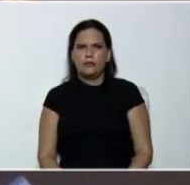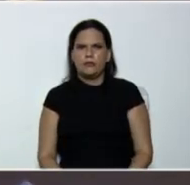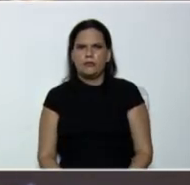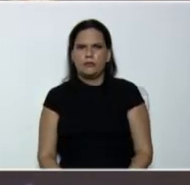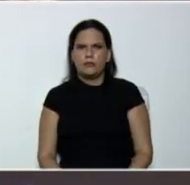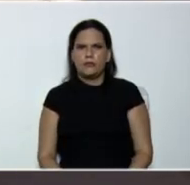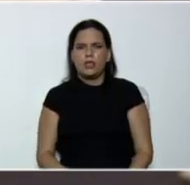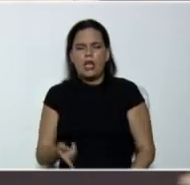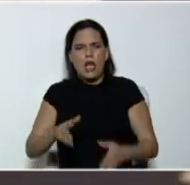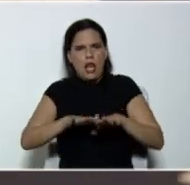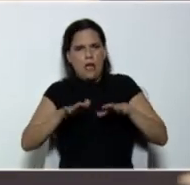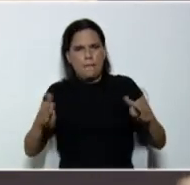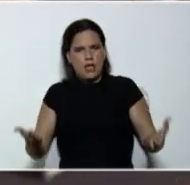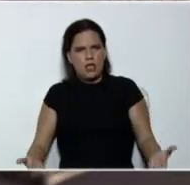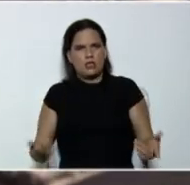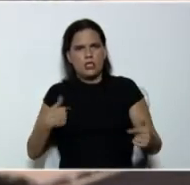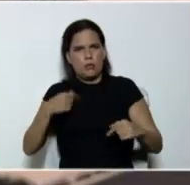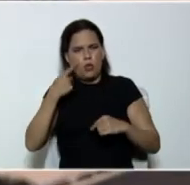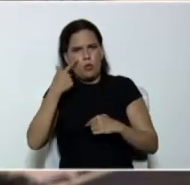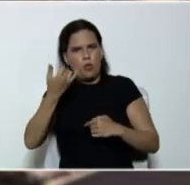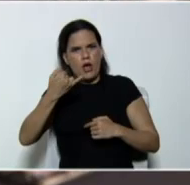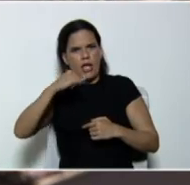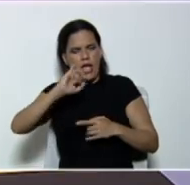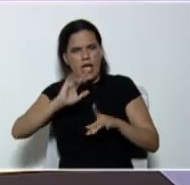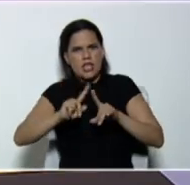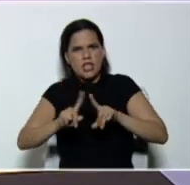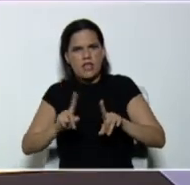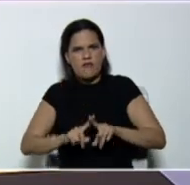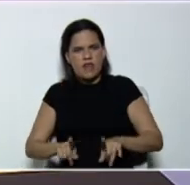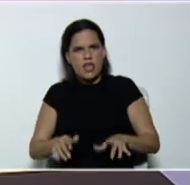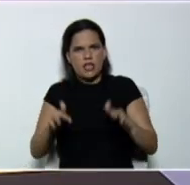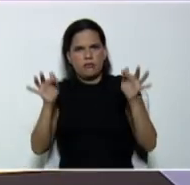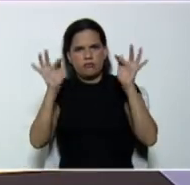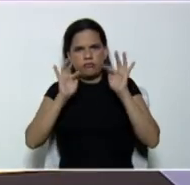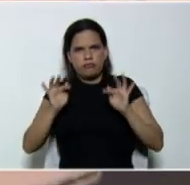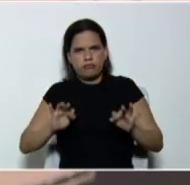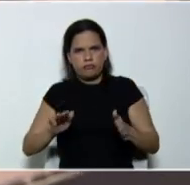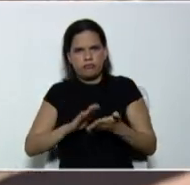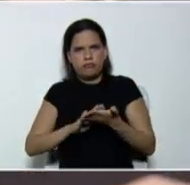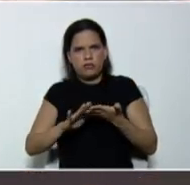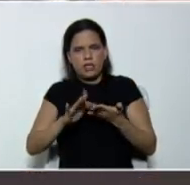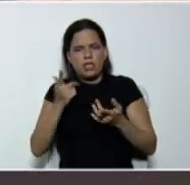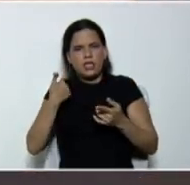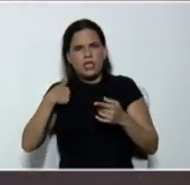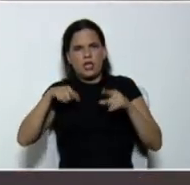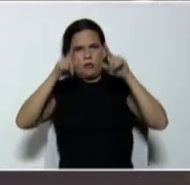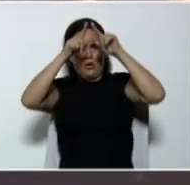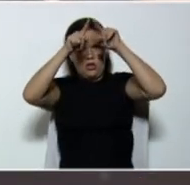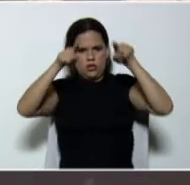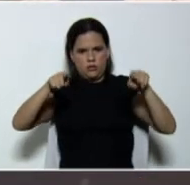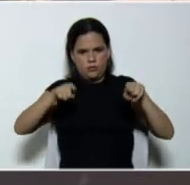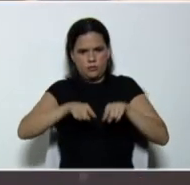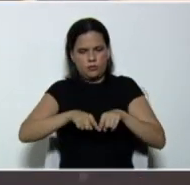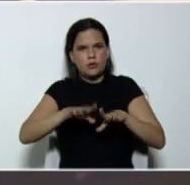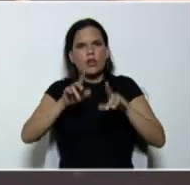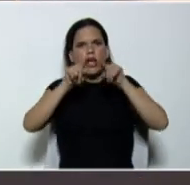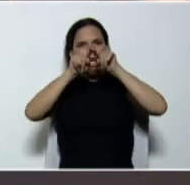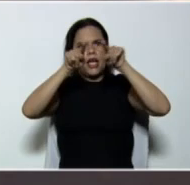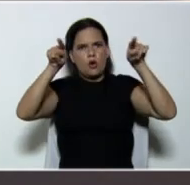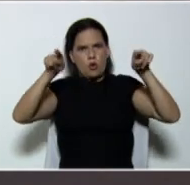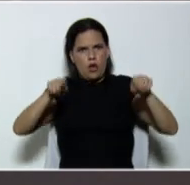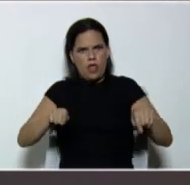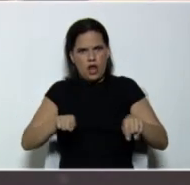Aquí en la mesa podemos ver que existen diferentes figuras, ¿verdad? Tenemos el rombo, tenemos el cuadrado con